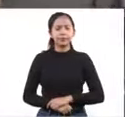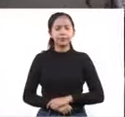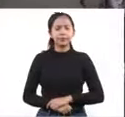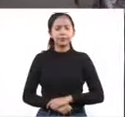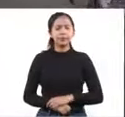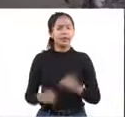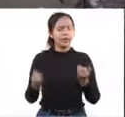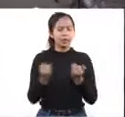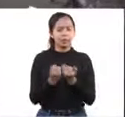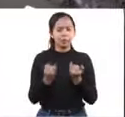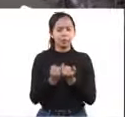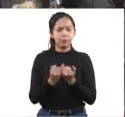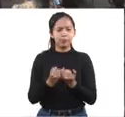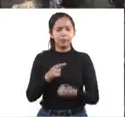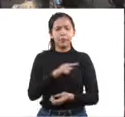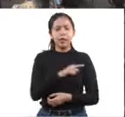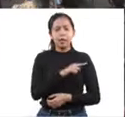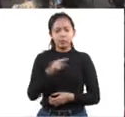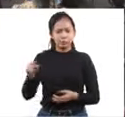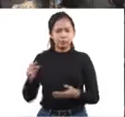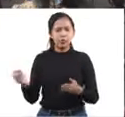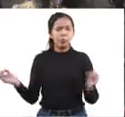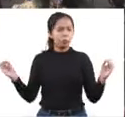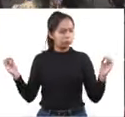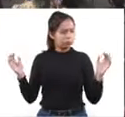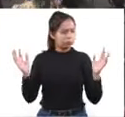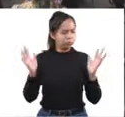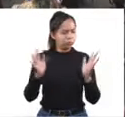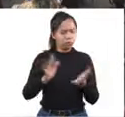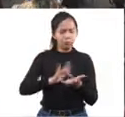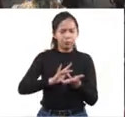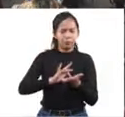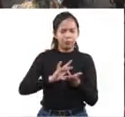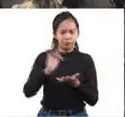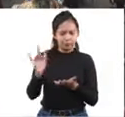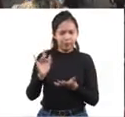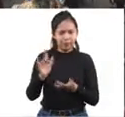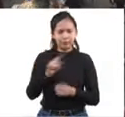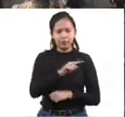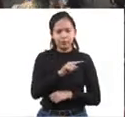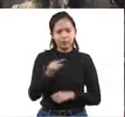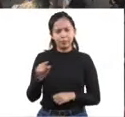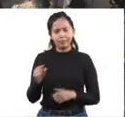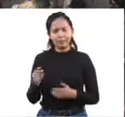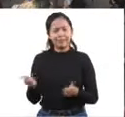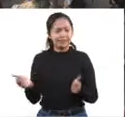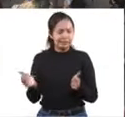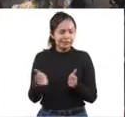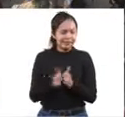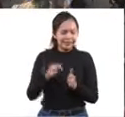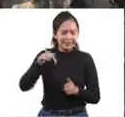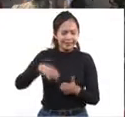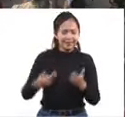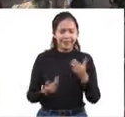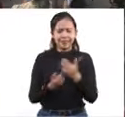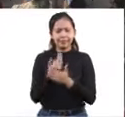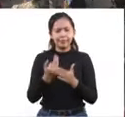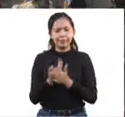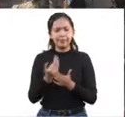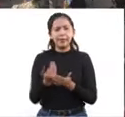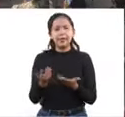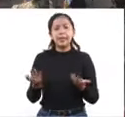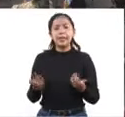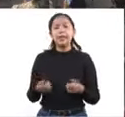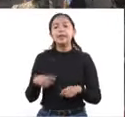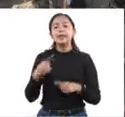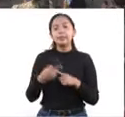Del mismo modo, agradecemos contar con la gentil presencia de todas las personas que nos acompañan en esta mañana, destacando la asistencia